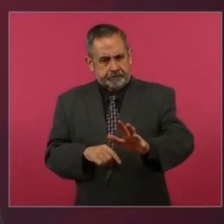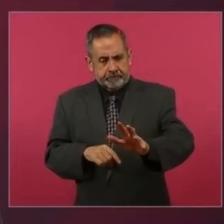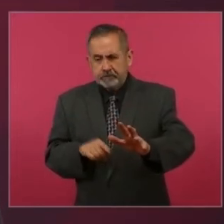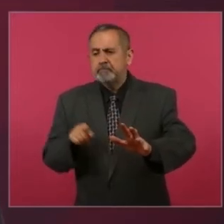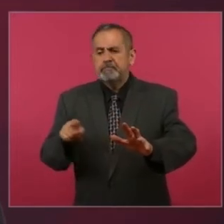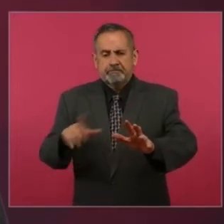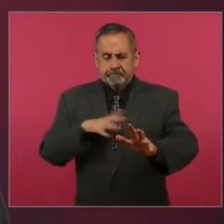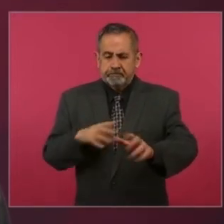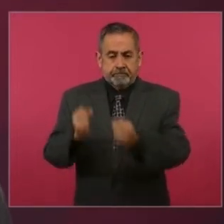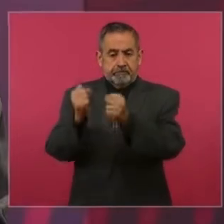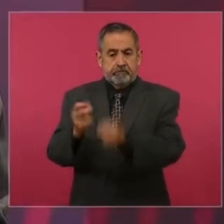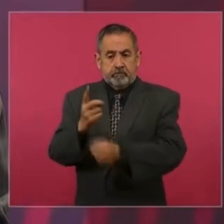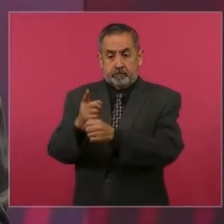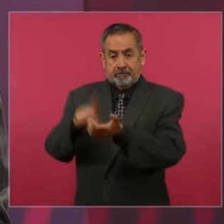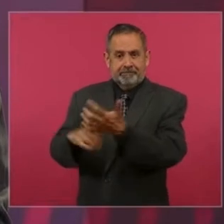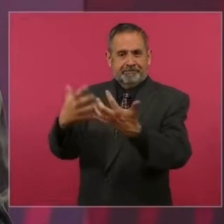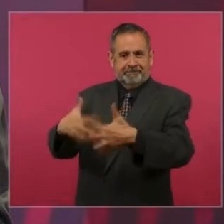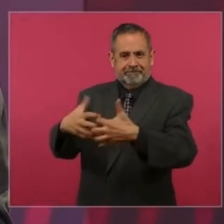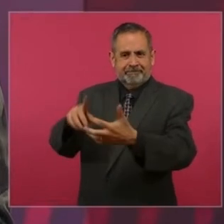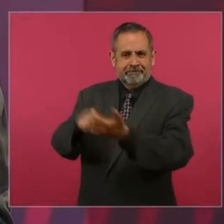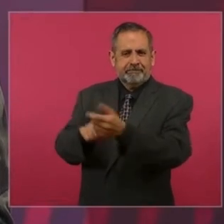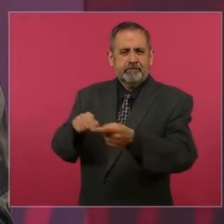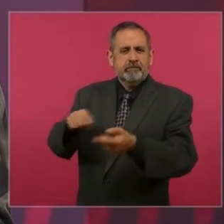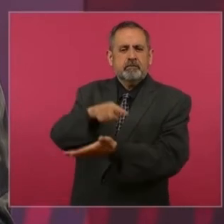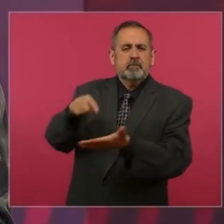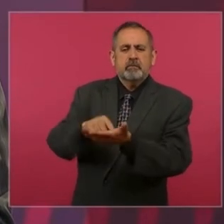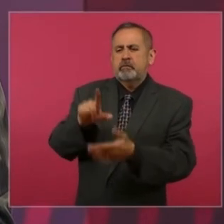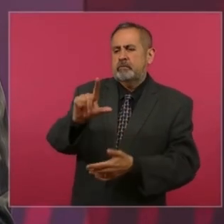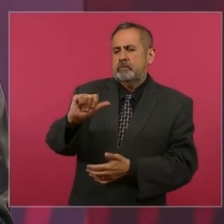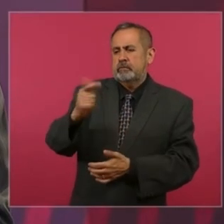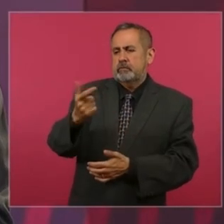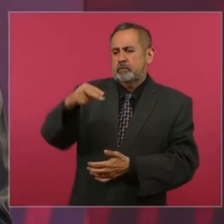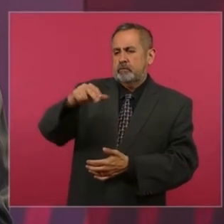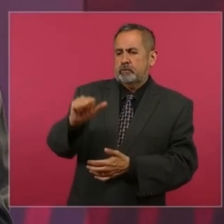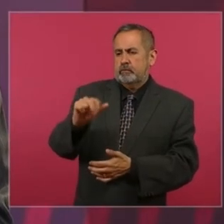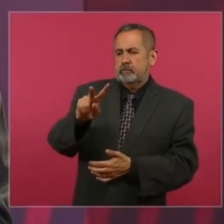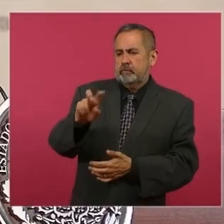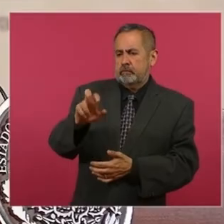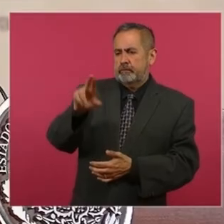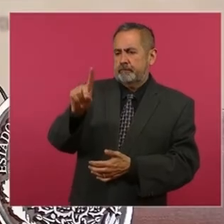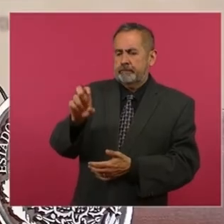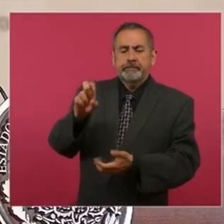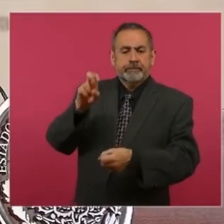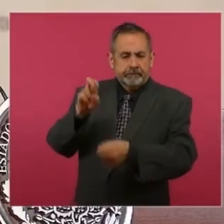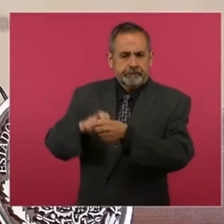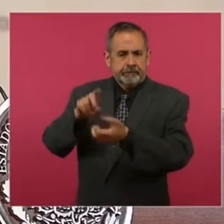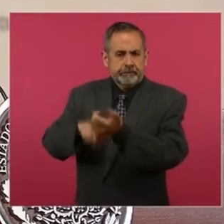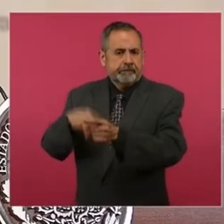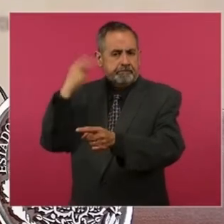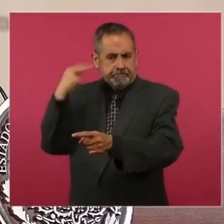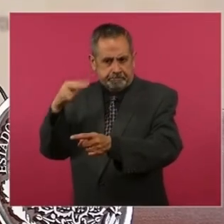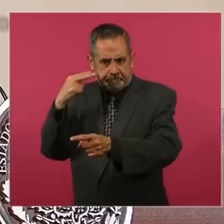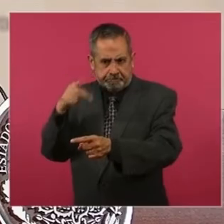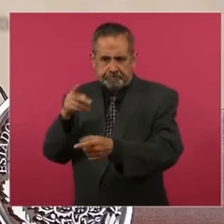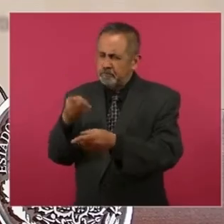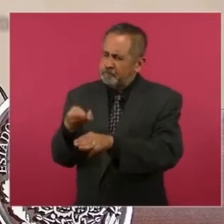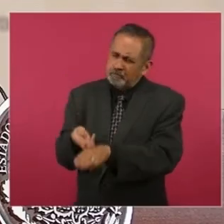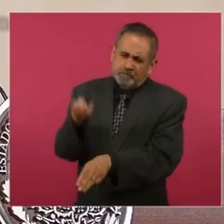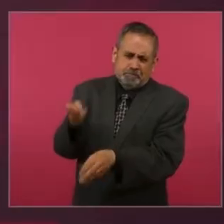seguridad en la planta de Laguna Verde, ubicada en Veracruz.